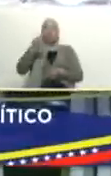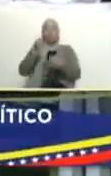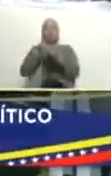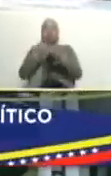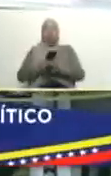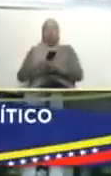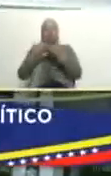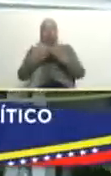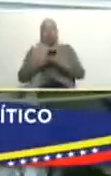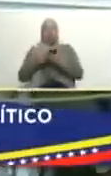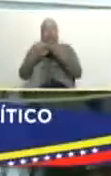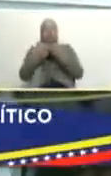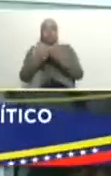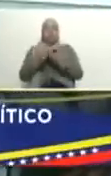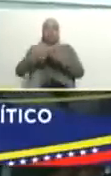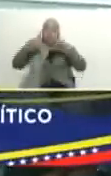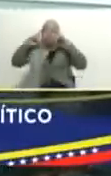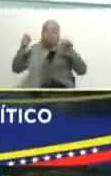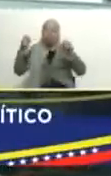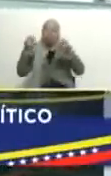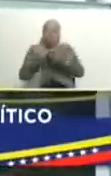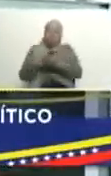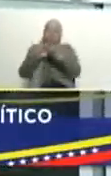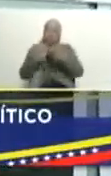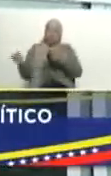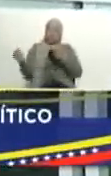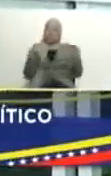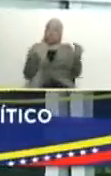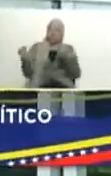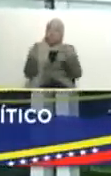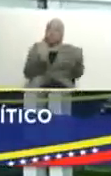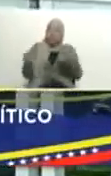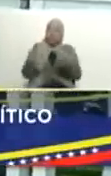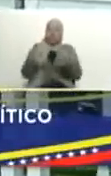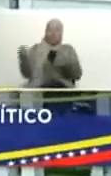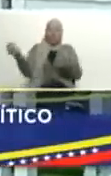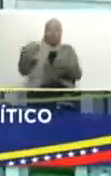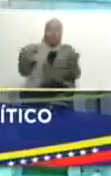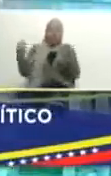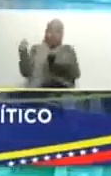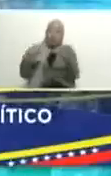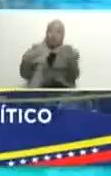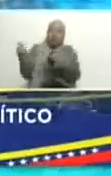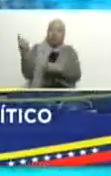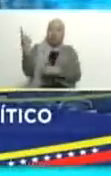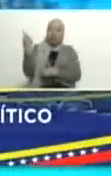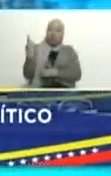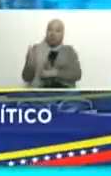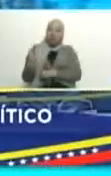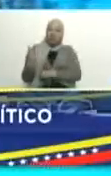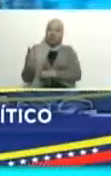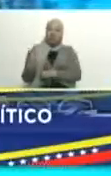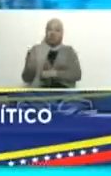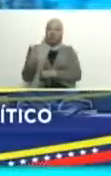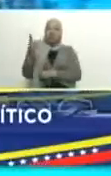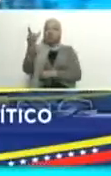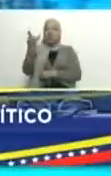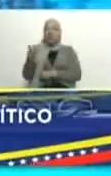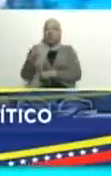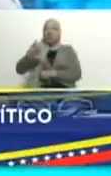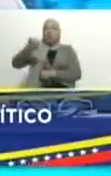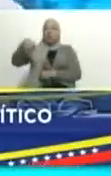estudiemos, nunca será suficiente el debate. Juan Carlos Loyo también está por ahí. Juan Carlos Loyo le